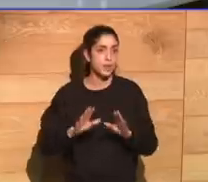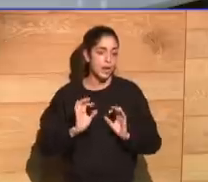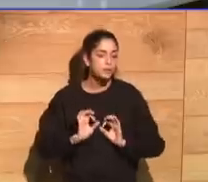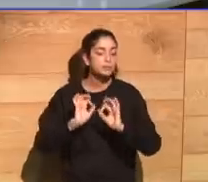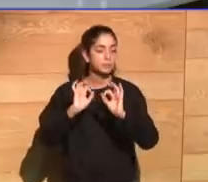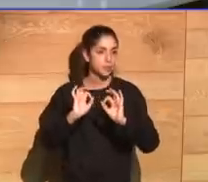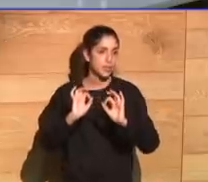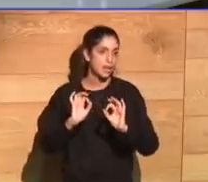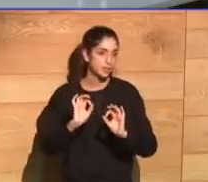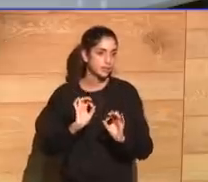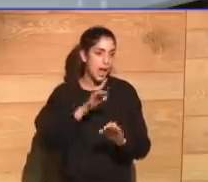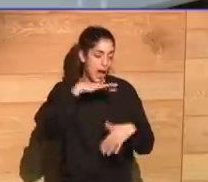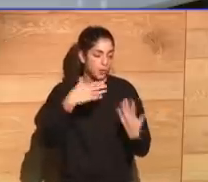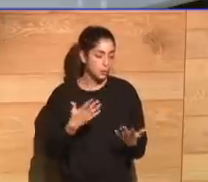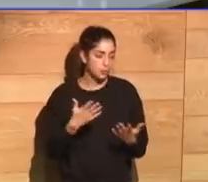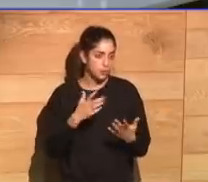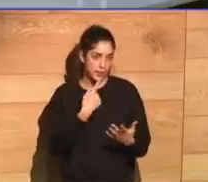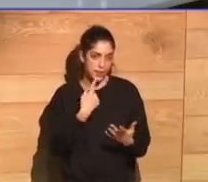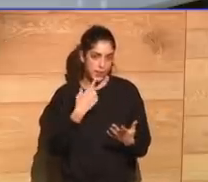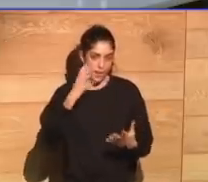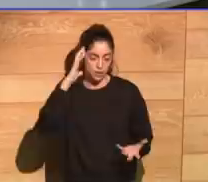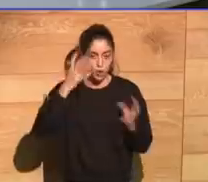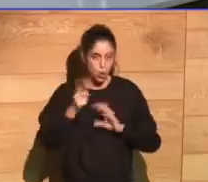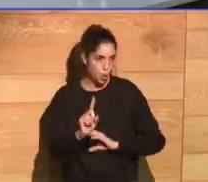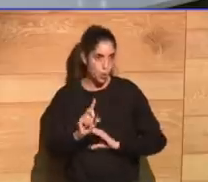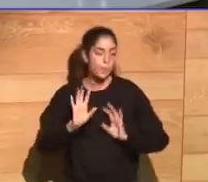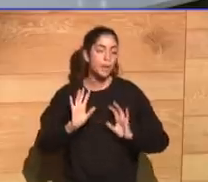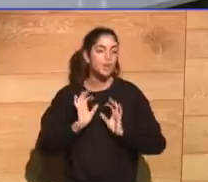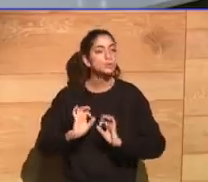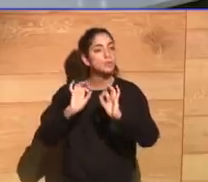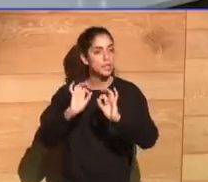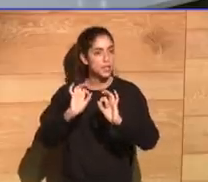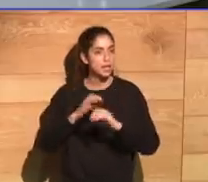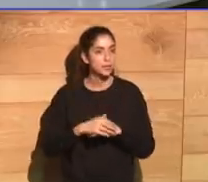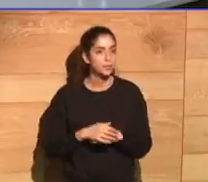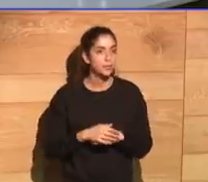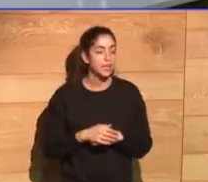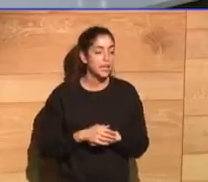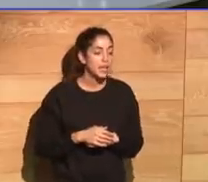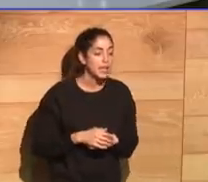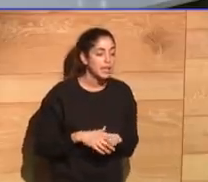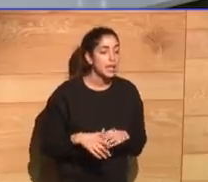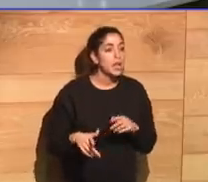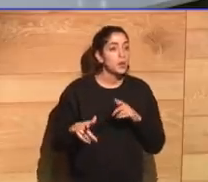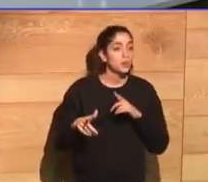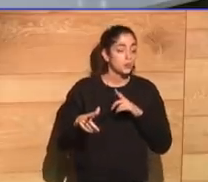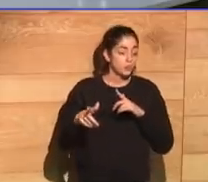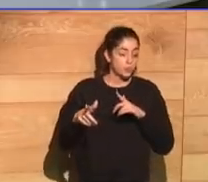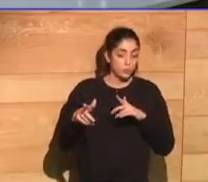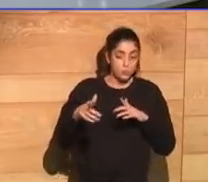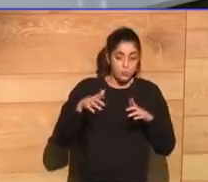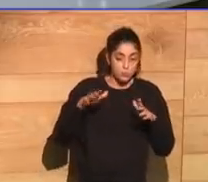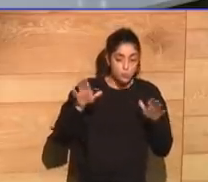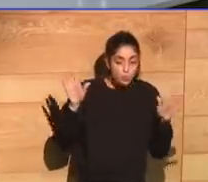que es muy especial. Hay un momento del rodaje de la escena del vuelo de Can You Read My Mind en el que, mientras